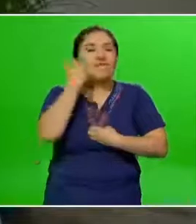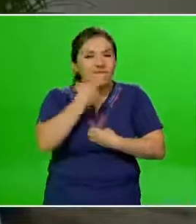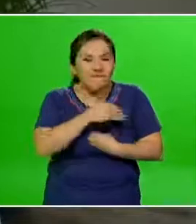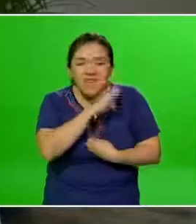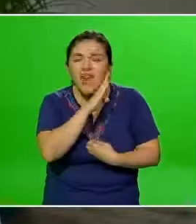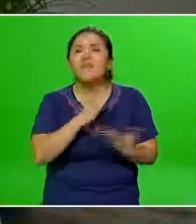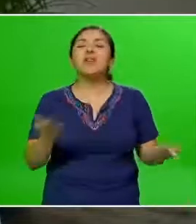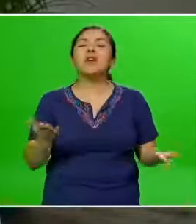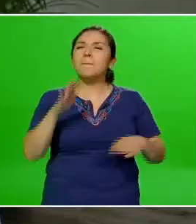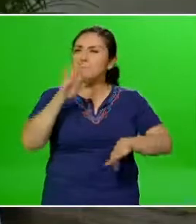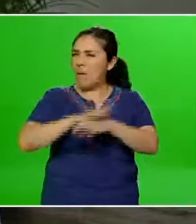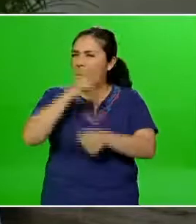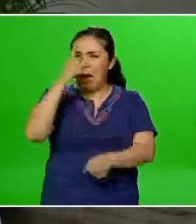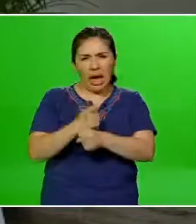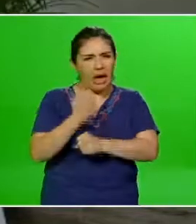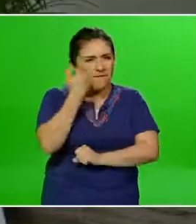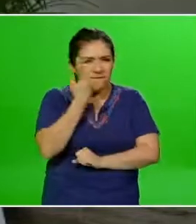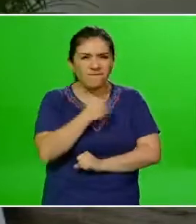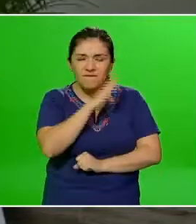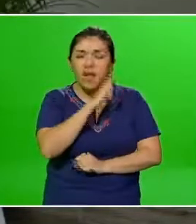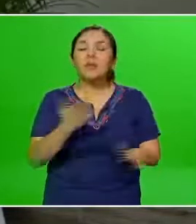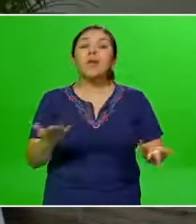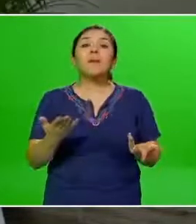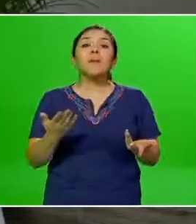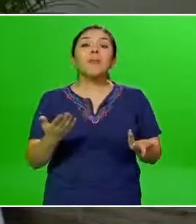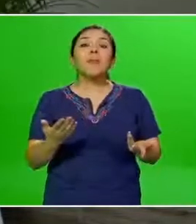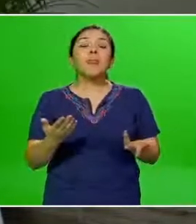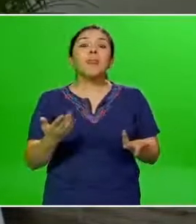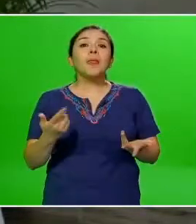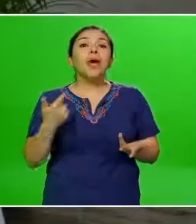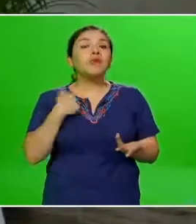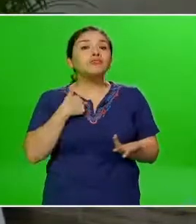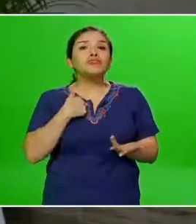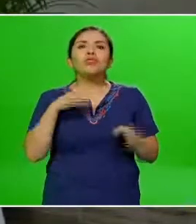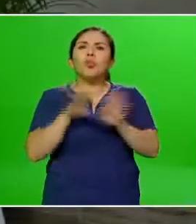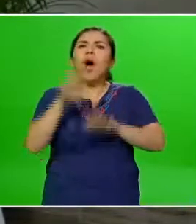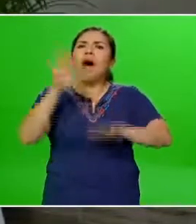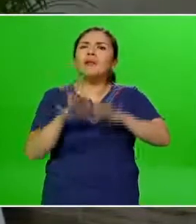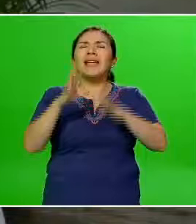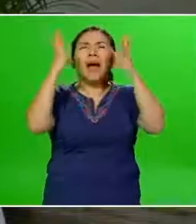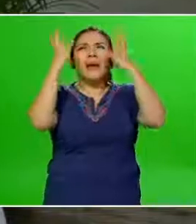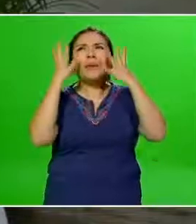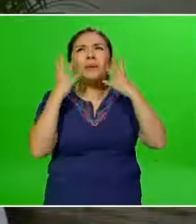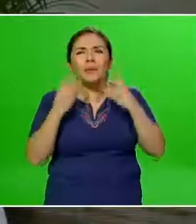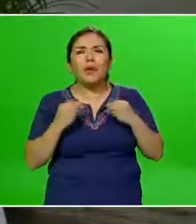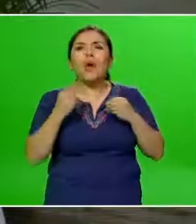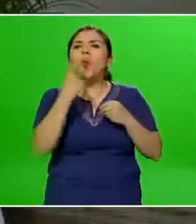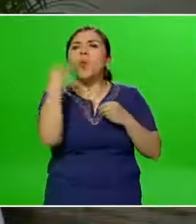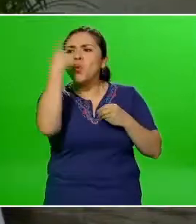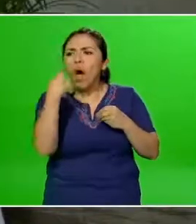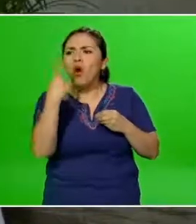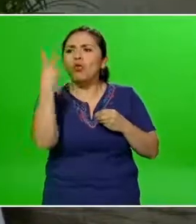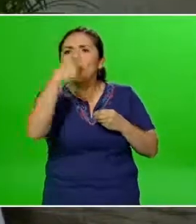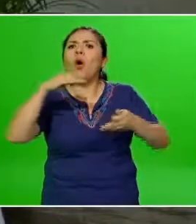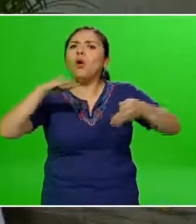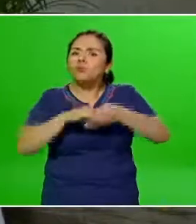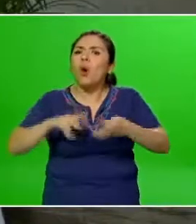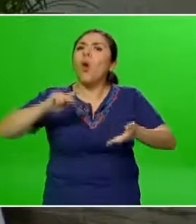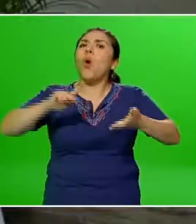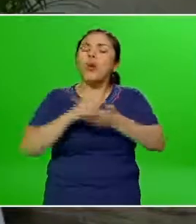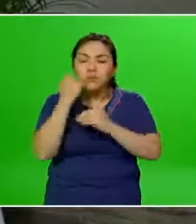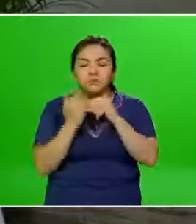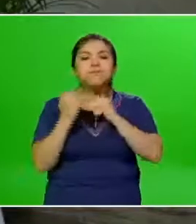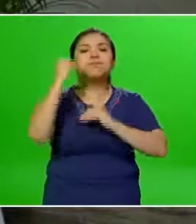fiebre principalmente, pues se me quitaba y me volvía a dar a la hora, 2 horas,